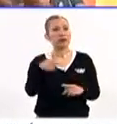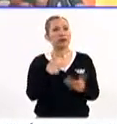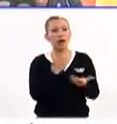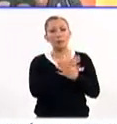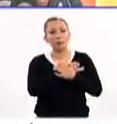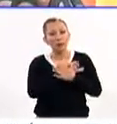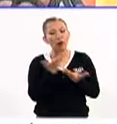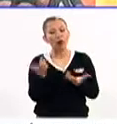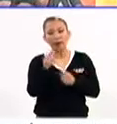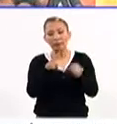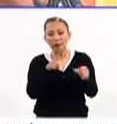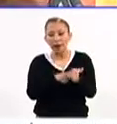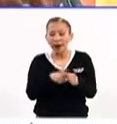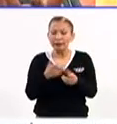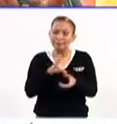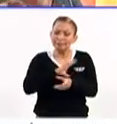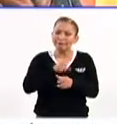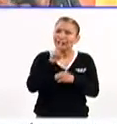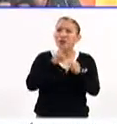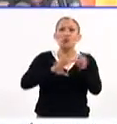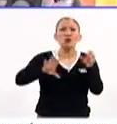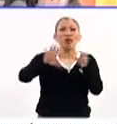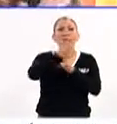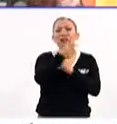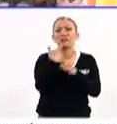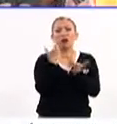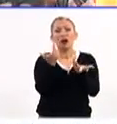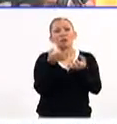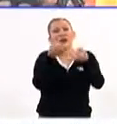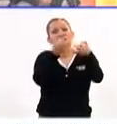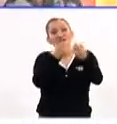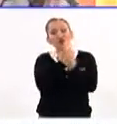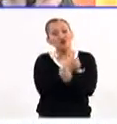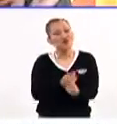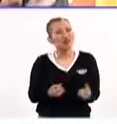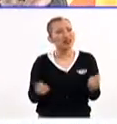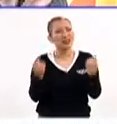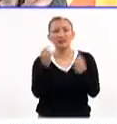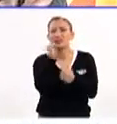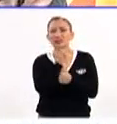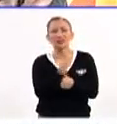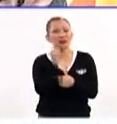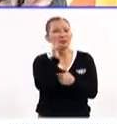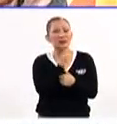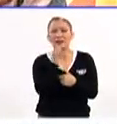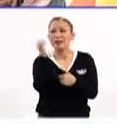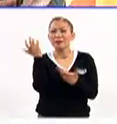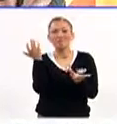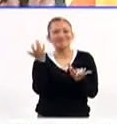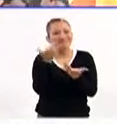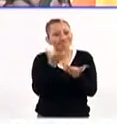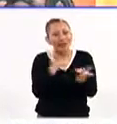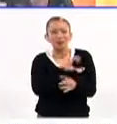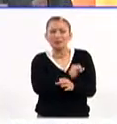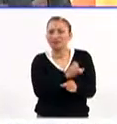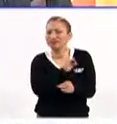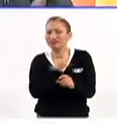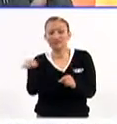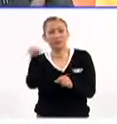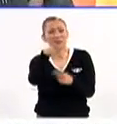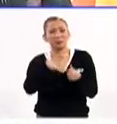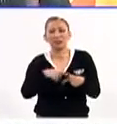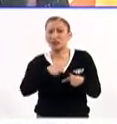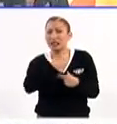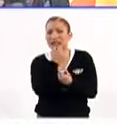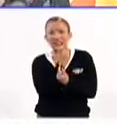el amor por los animales, por la naturaleza. Eso encanta a un público infantil. Si tiene fans, Frida es en el